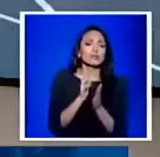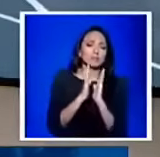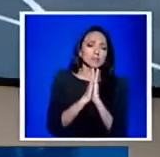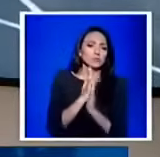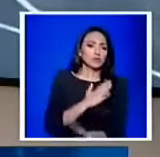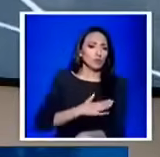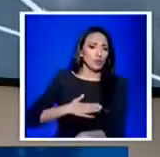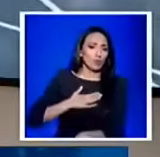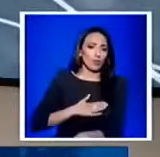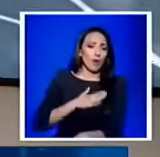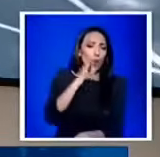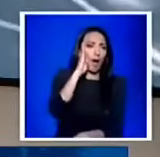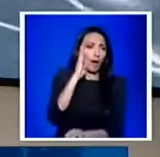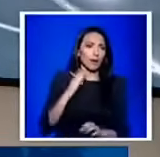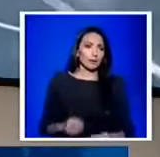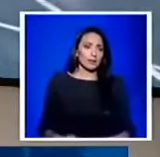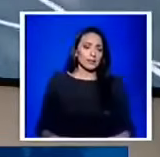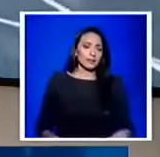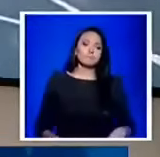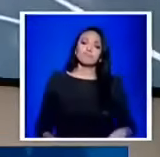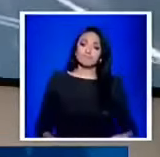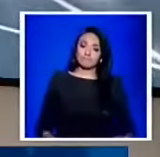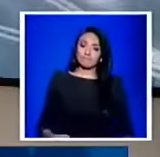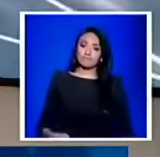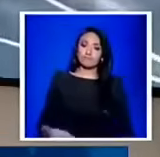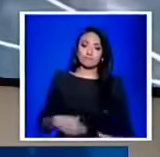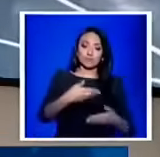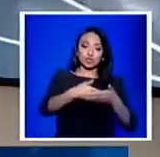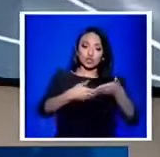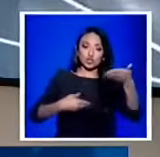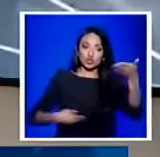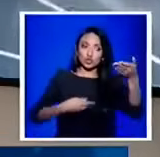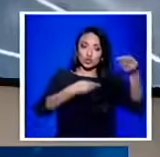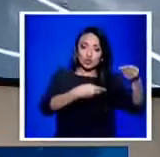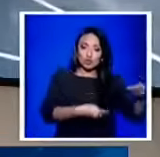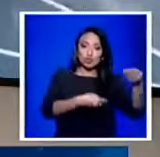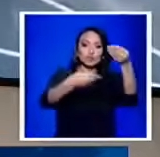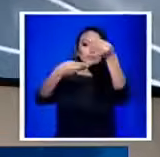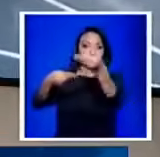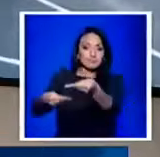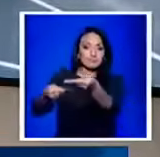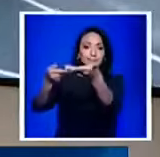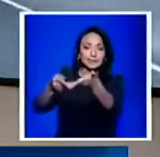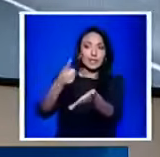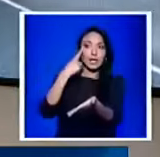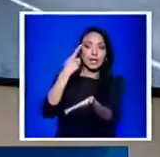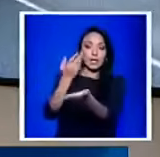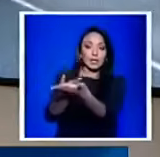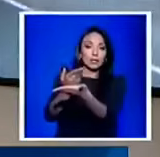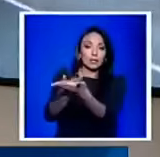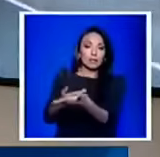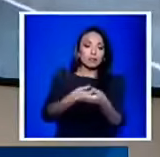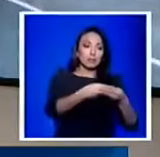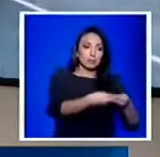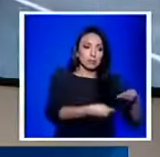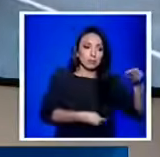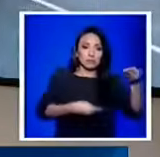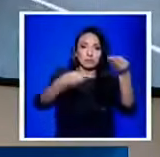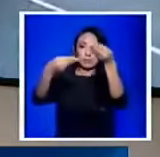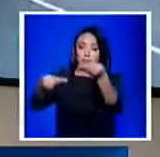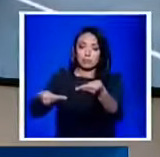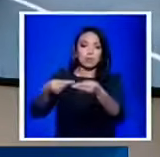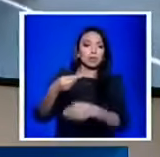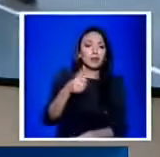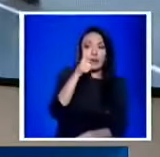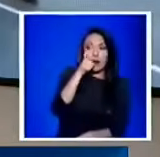presten atención a la denuncia que con documento en mano don Marcos Cañas está haciendo el día de hoy, porque no la ha hecho